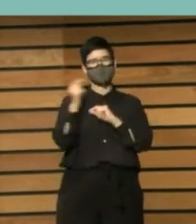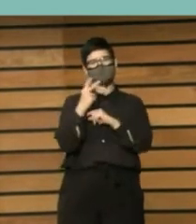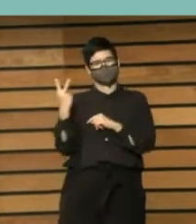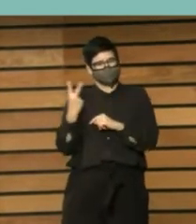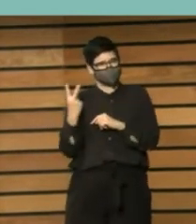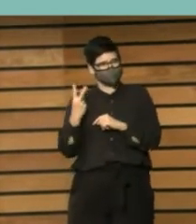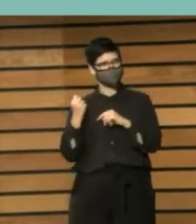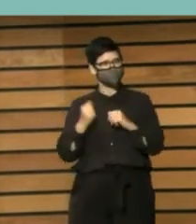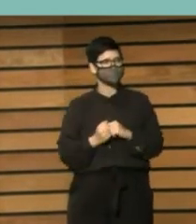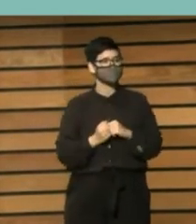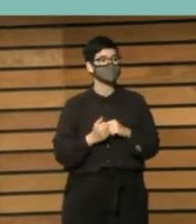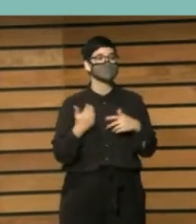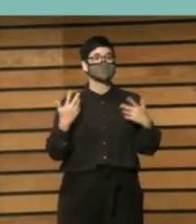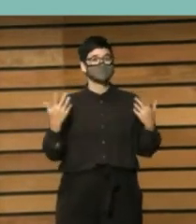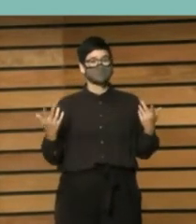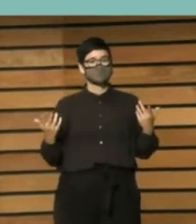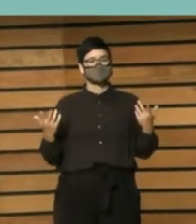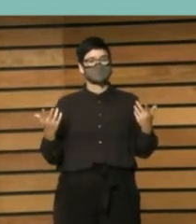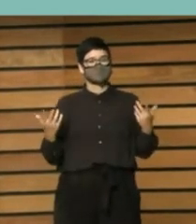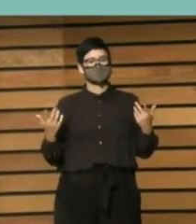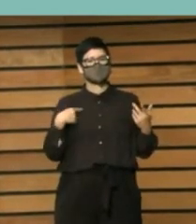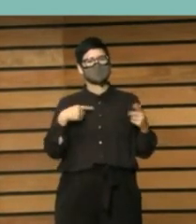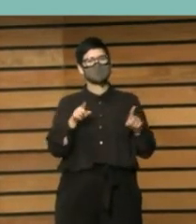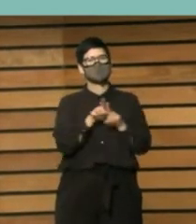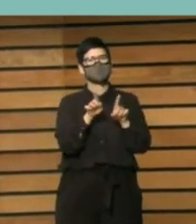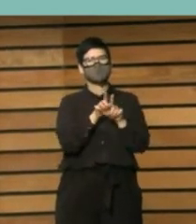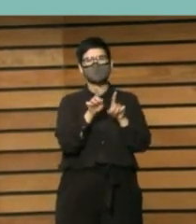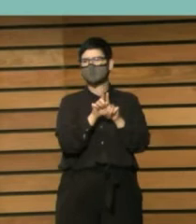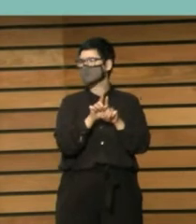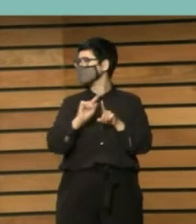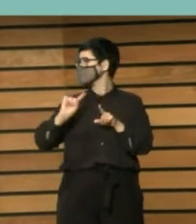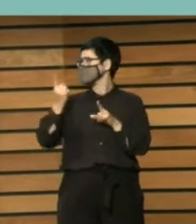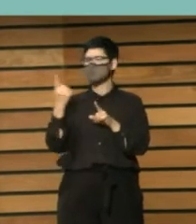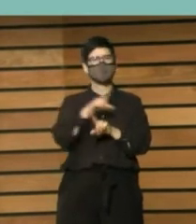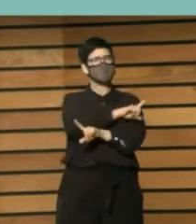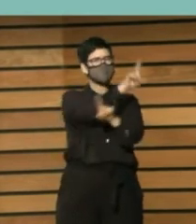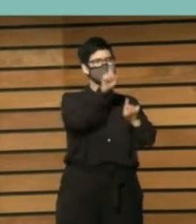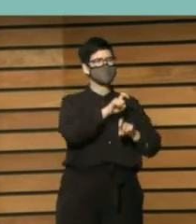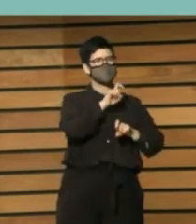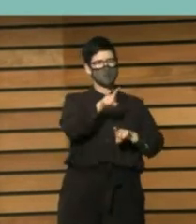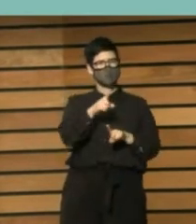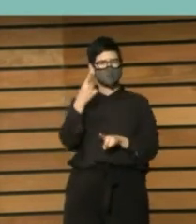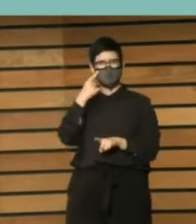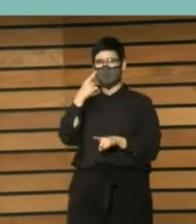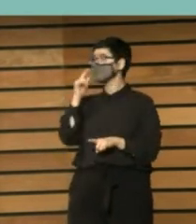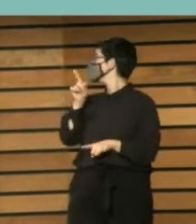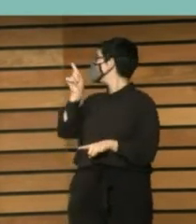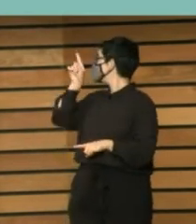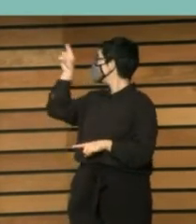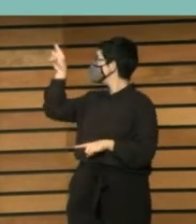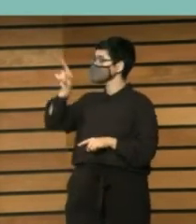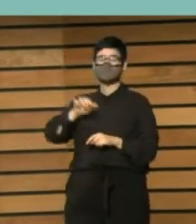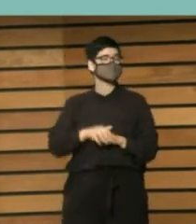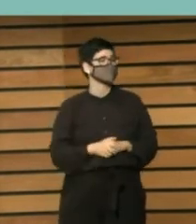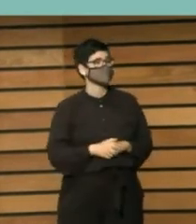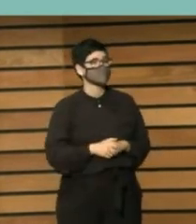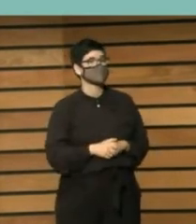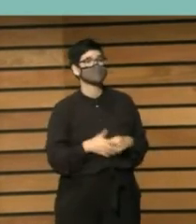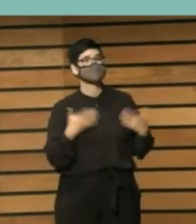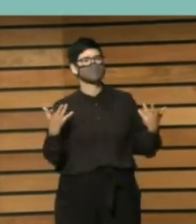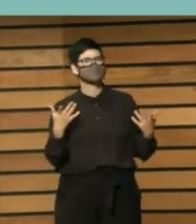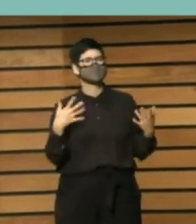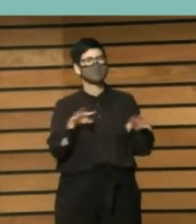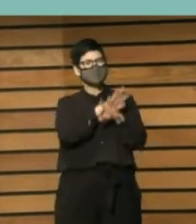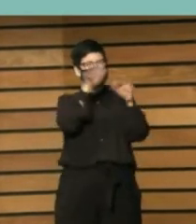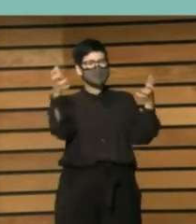Y les voy a retar primero con una pregunta, que es esta, que se va a quedar ahí. ¿Es Internet